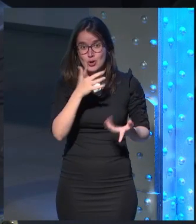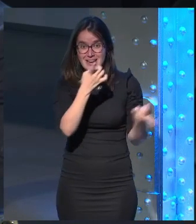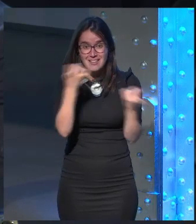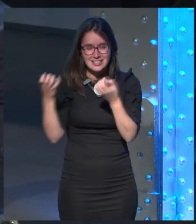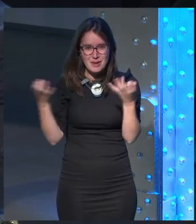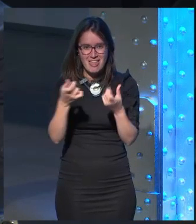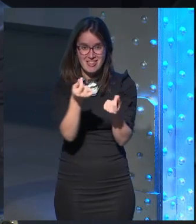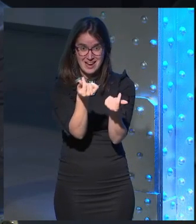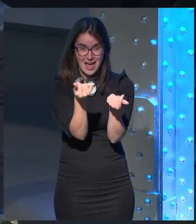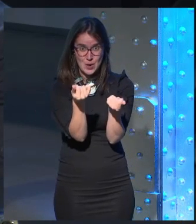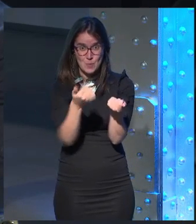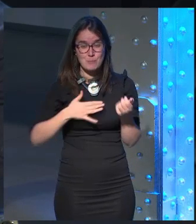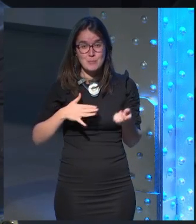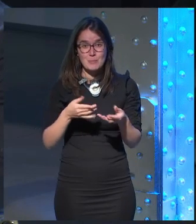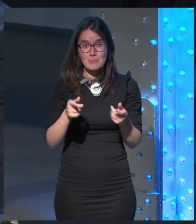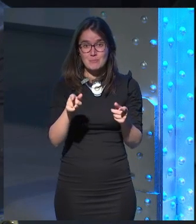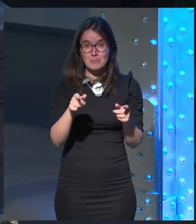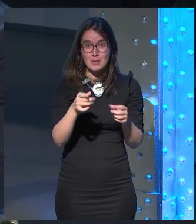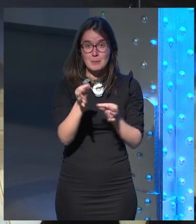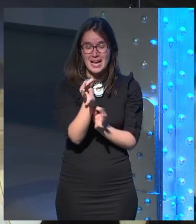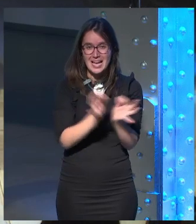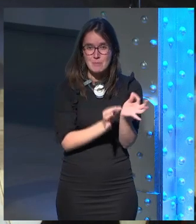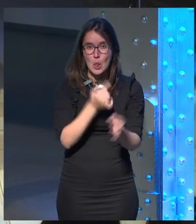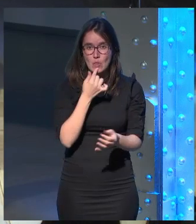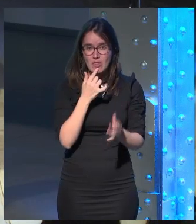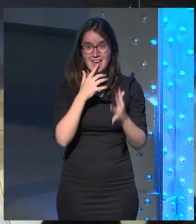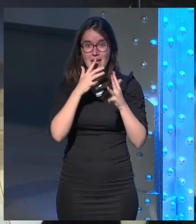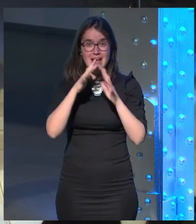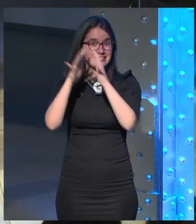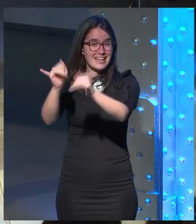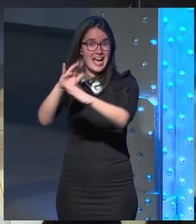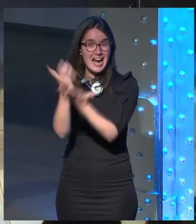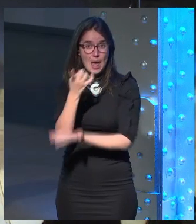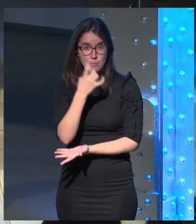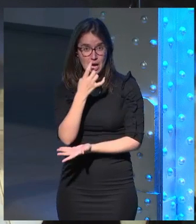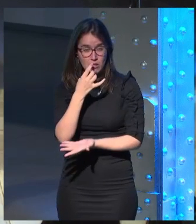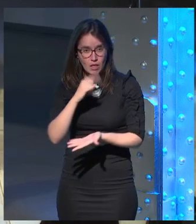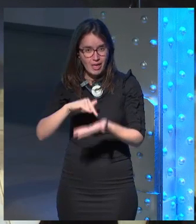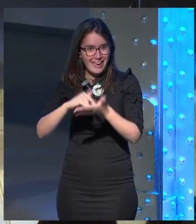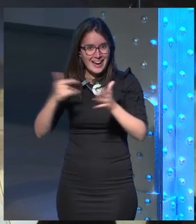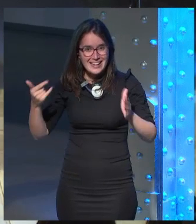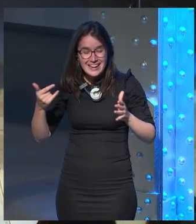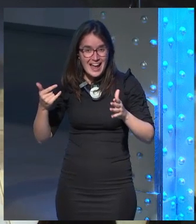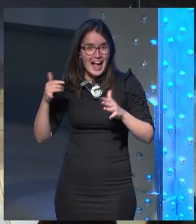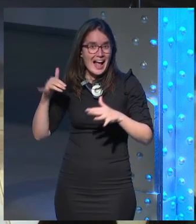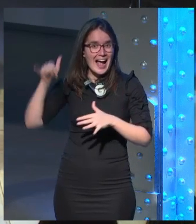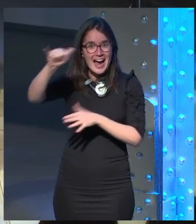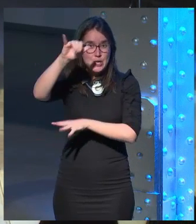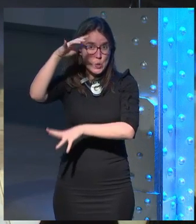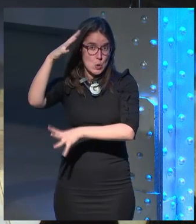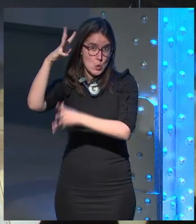es dinero. Mi hermano dice que llegar a Marte no es de ingeniería aeroespacial,